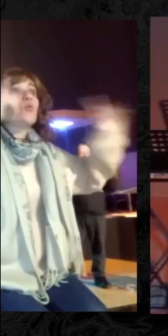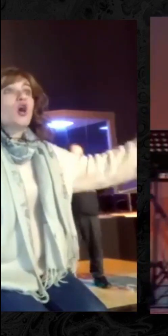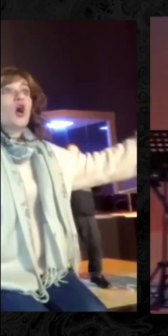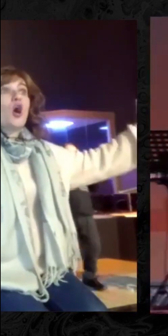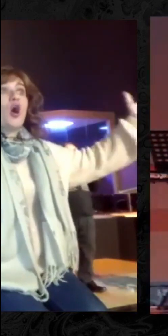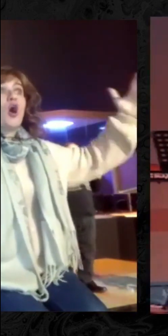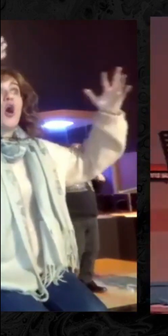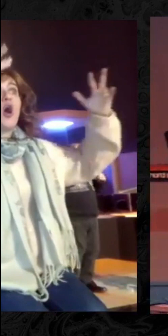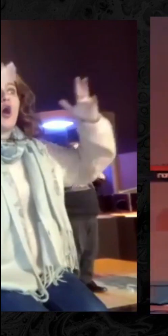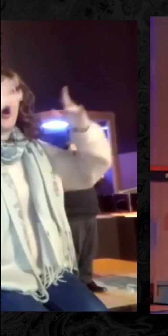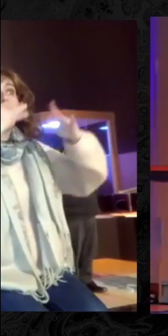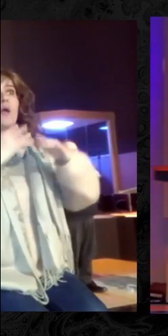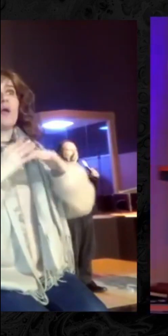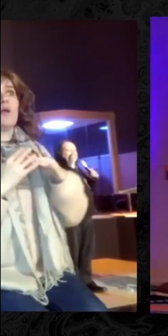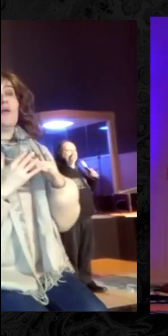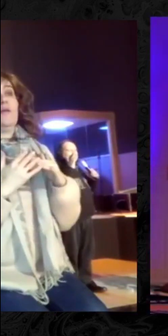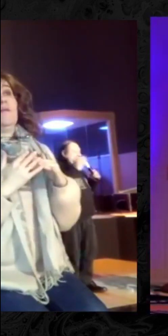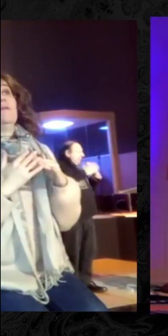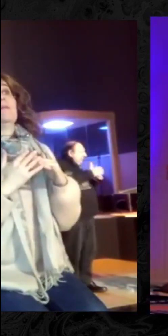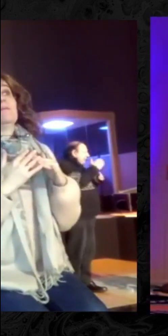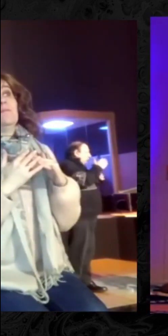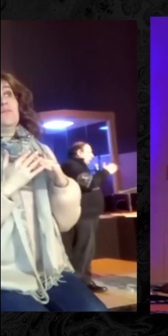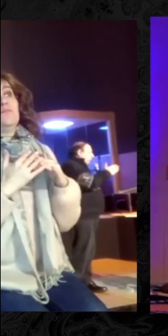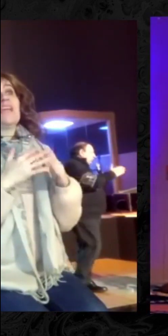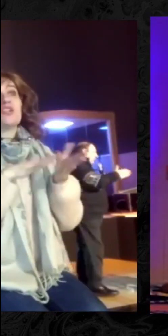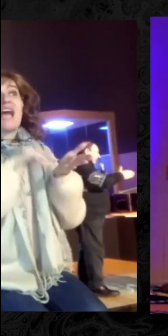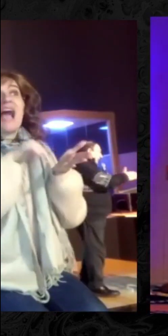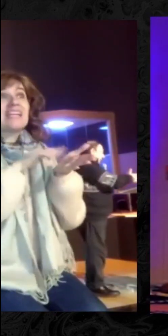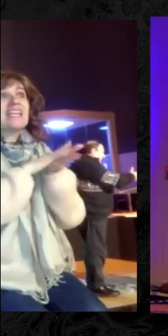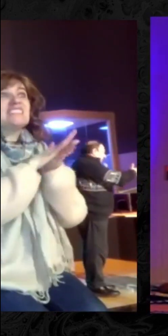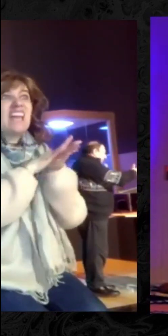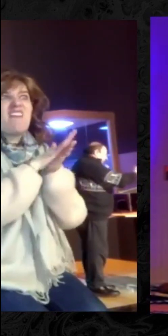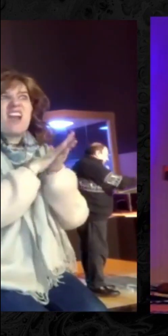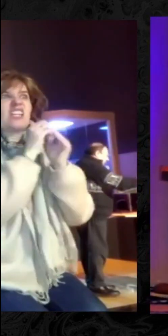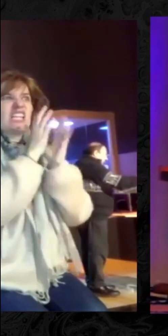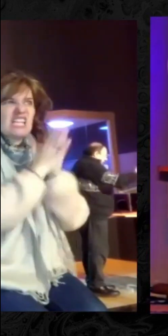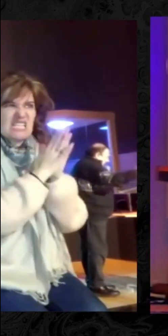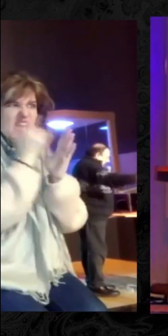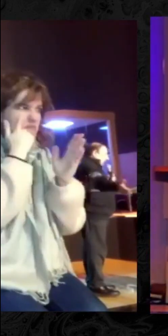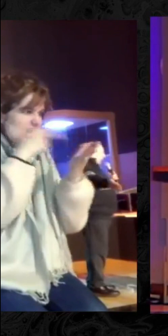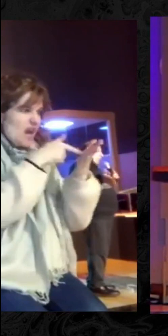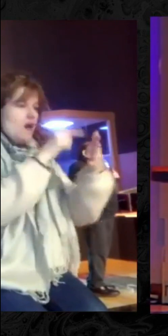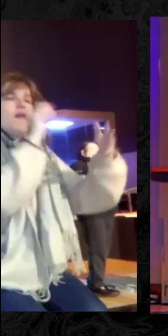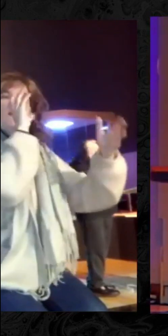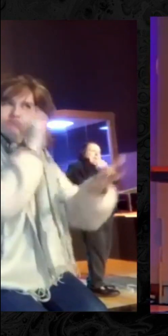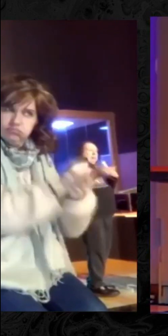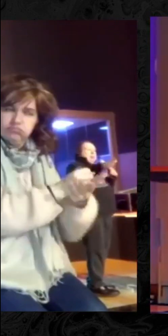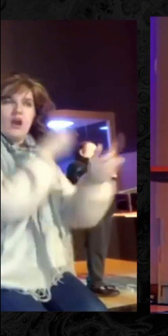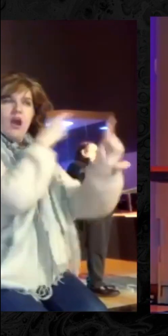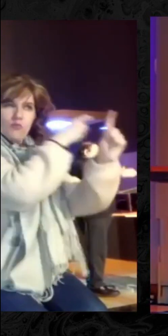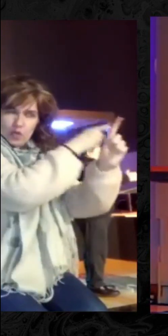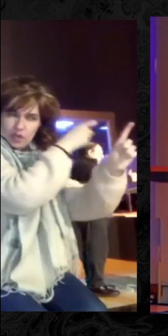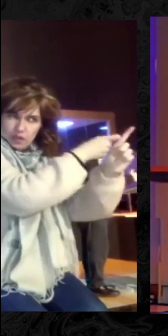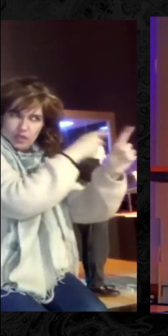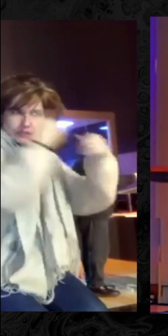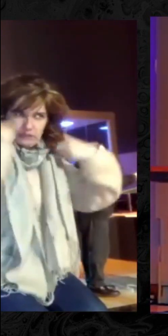entonces escúchame Aquí está hablando todo lo que iba a pasar la iglesia aborrecidos hemos sido aborreciendo y seguimos siendo